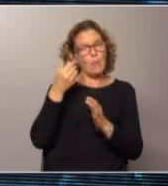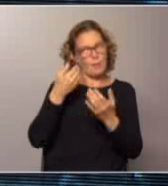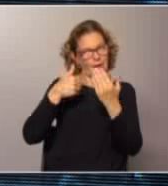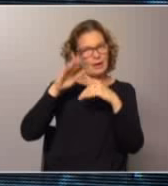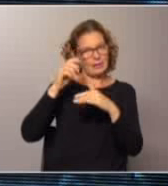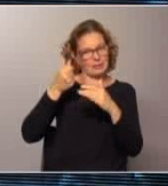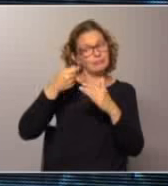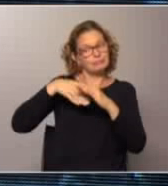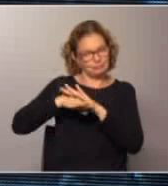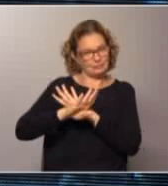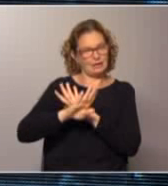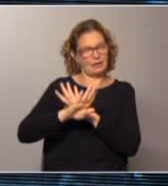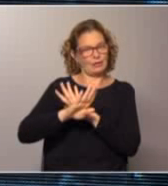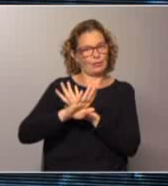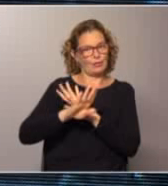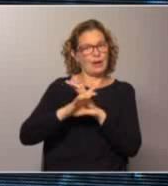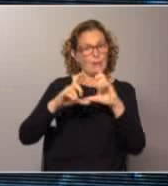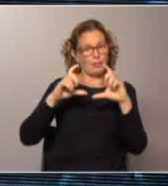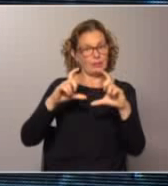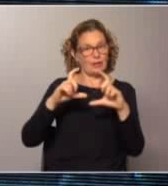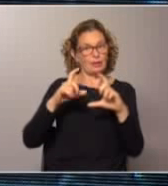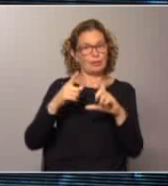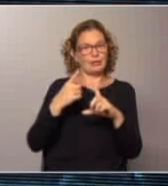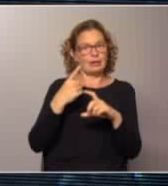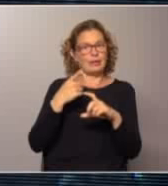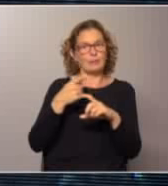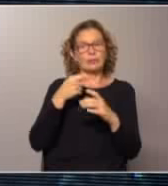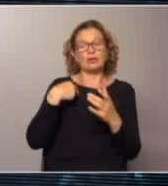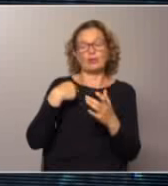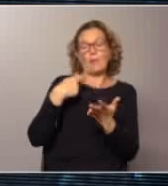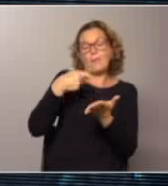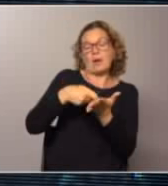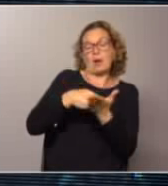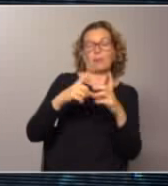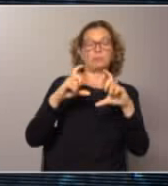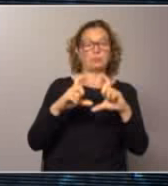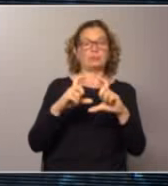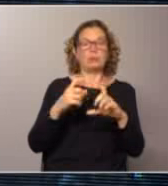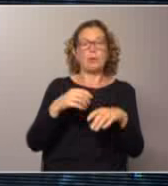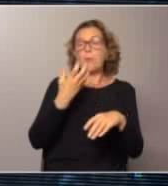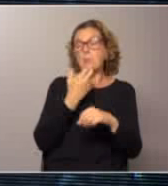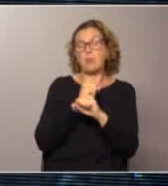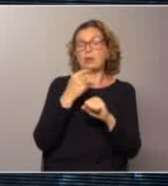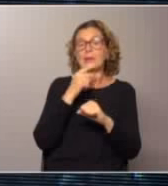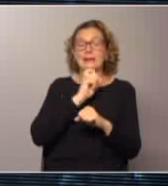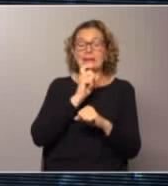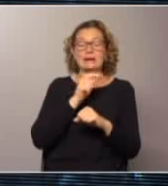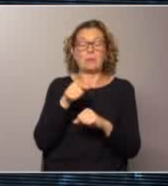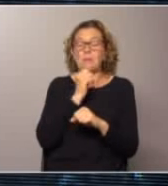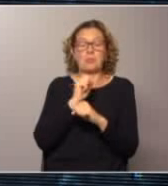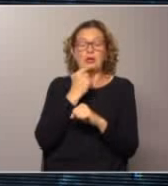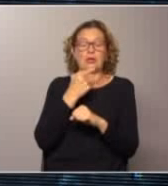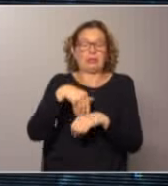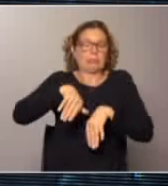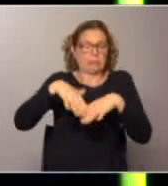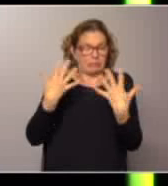partir de la publicidad y la publicidad no se verifica por ende si tú pagas mentiras no tiene un cartel